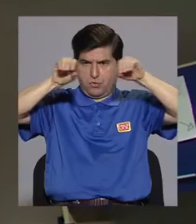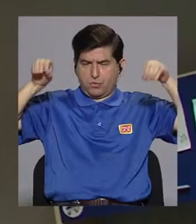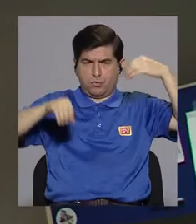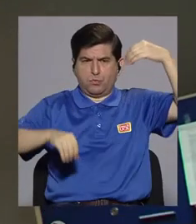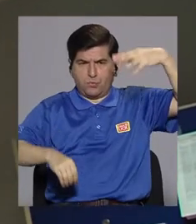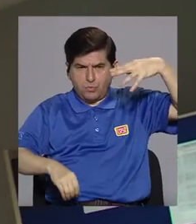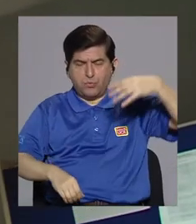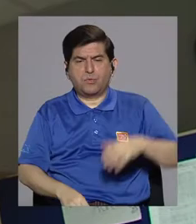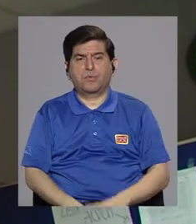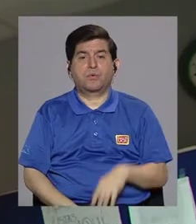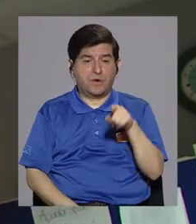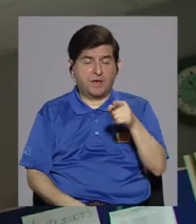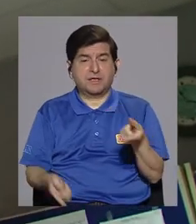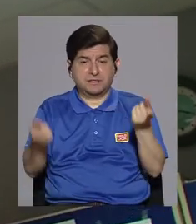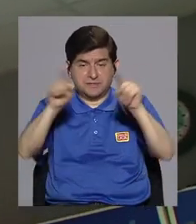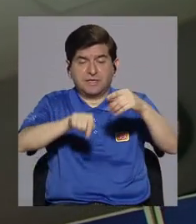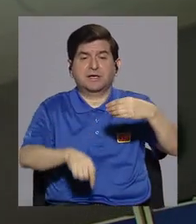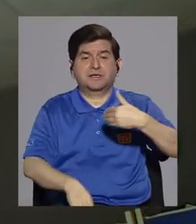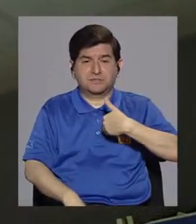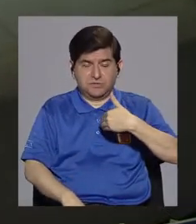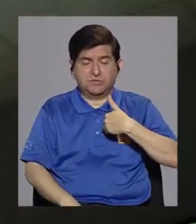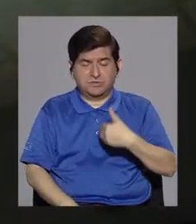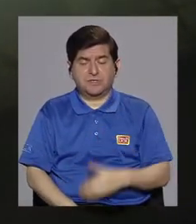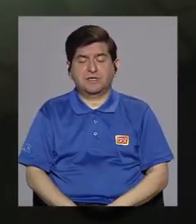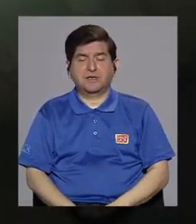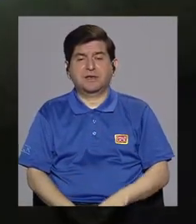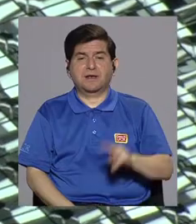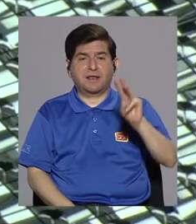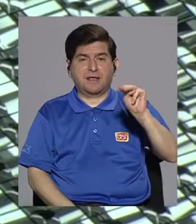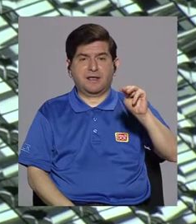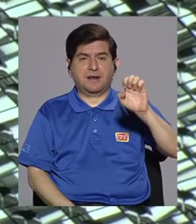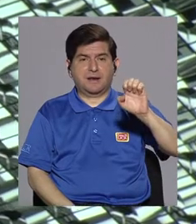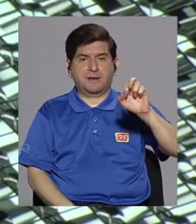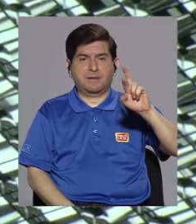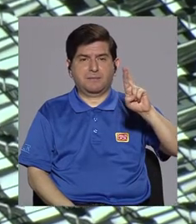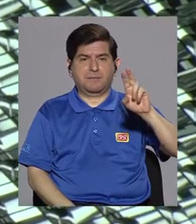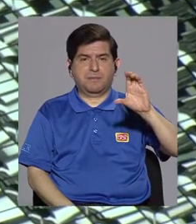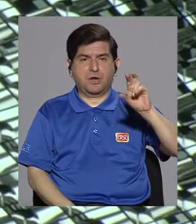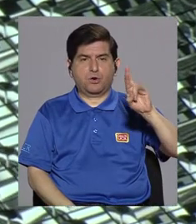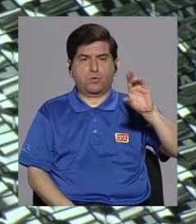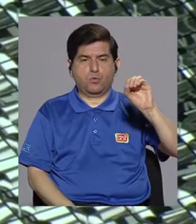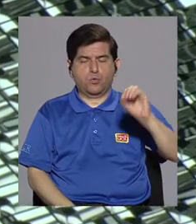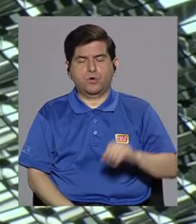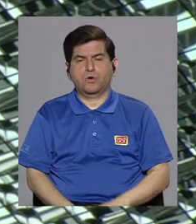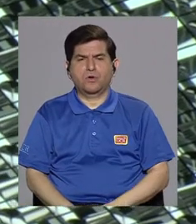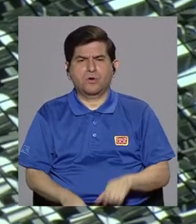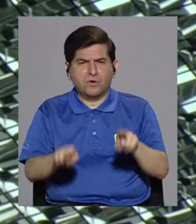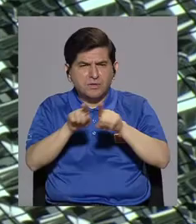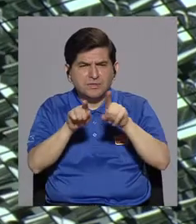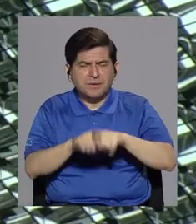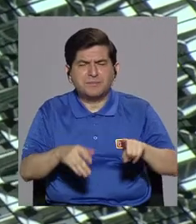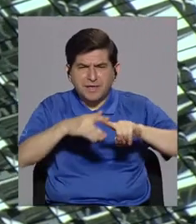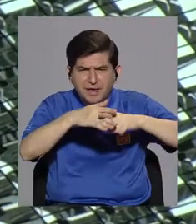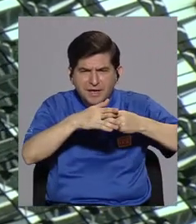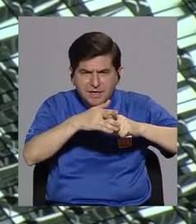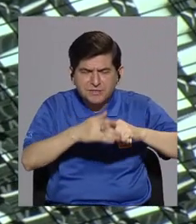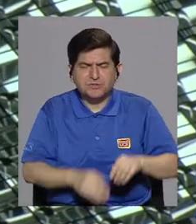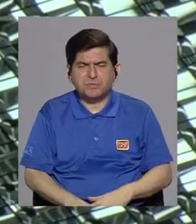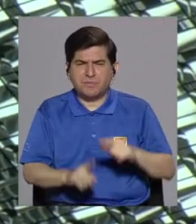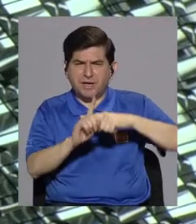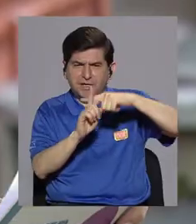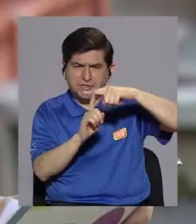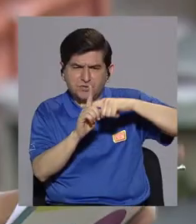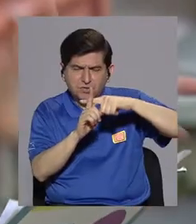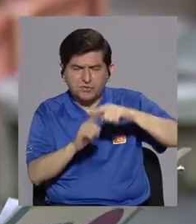fluorescentes. Muchas lámparas fluorescentes contienen cantidades de mercurio importantes. En instrumentos atmosféricos, creo también. Instrumentos